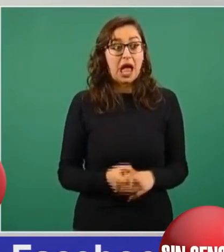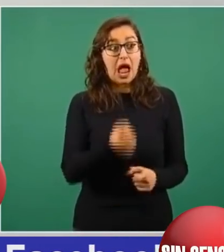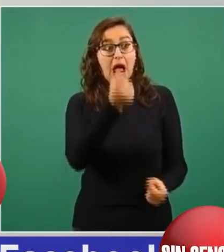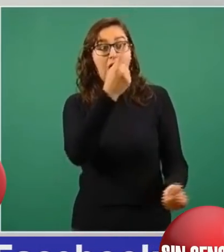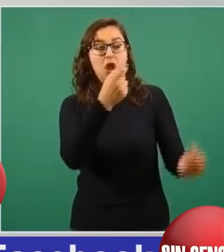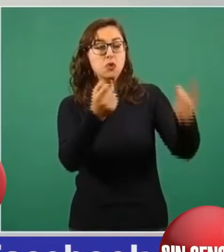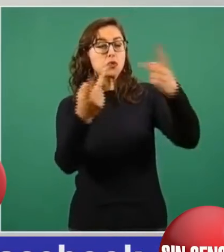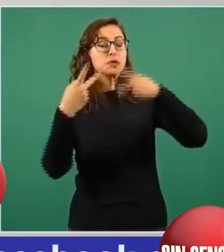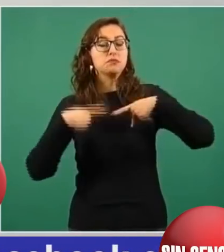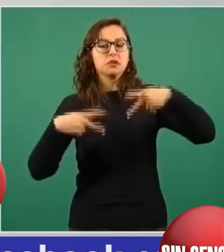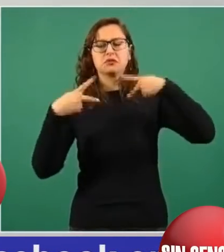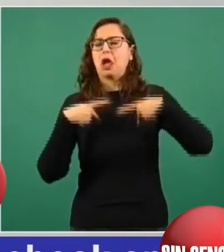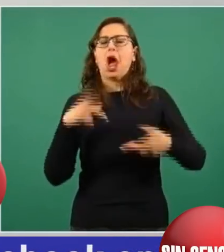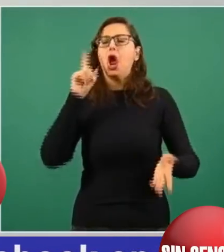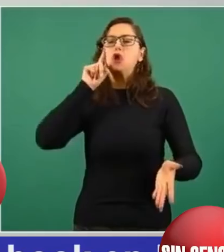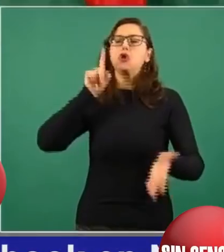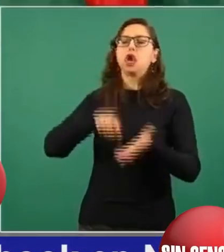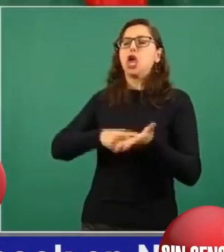incrédulos,